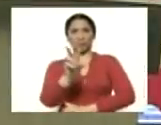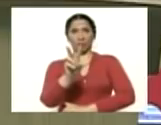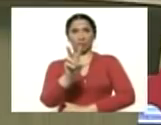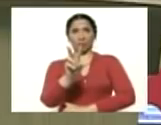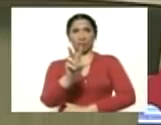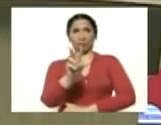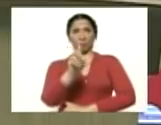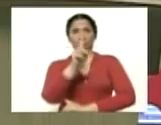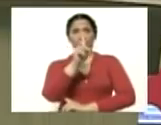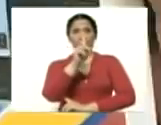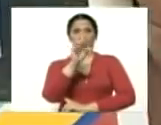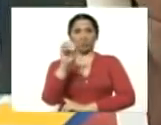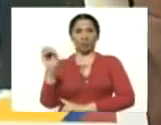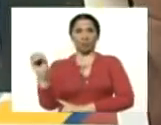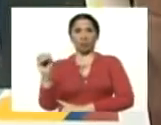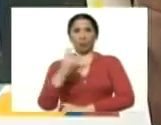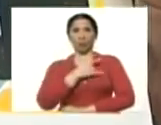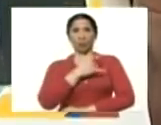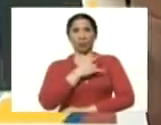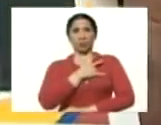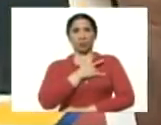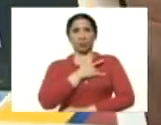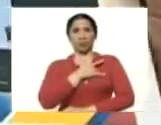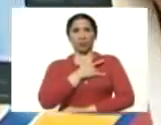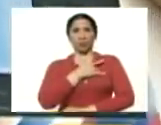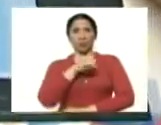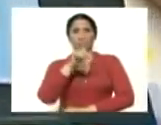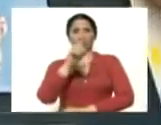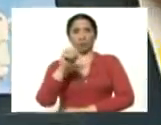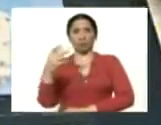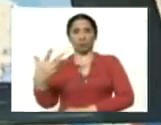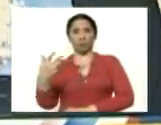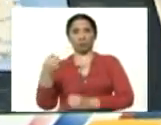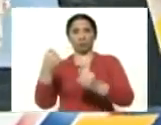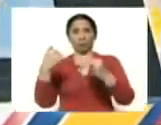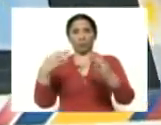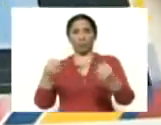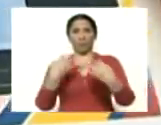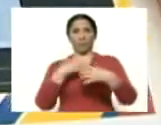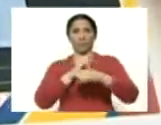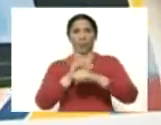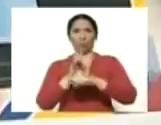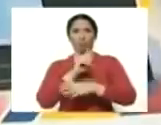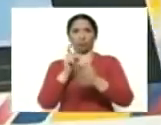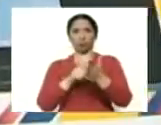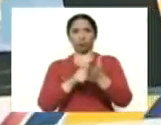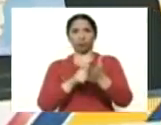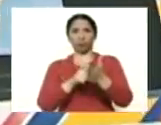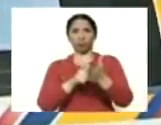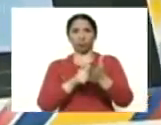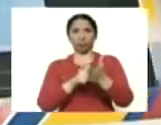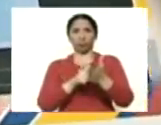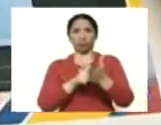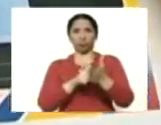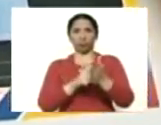100 en la página de Johns Hopkins, puesto 103 en número de casos absolutos en la página